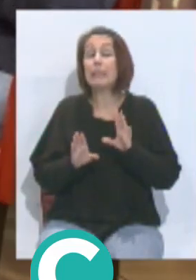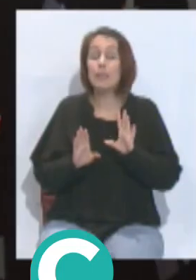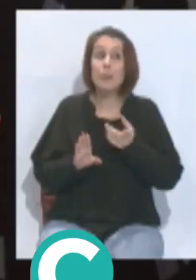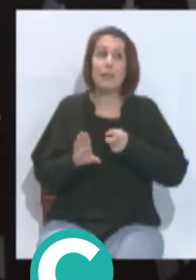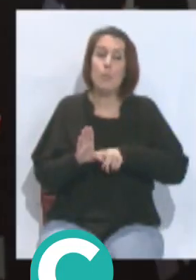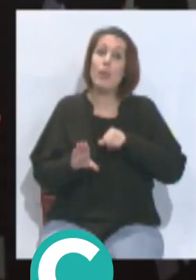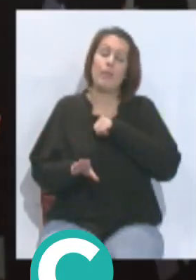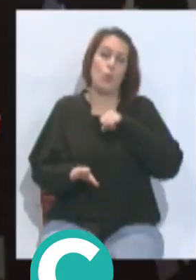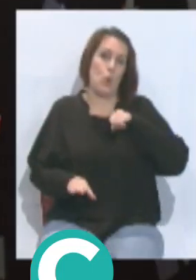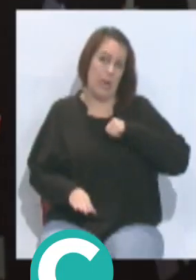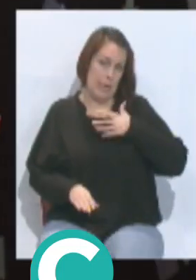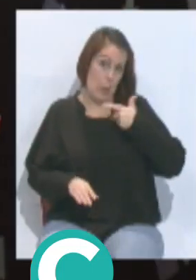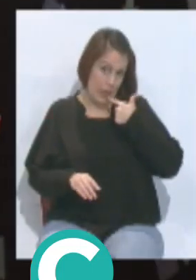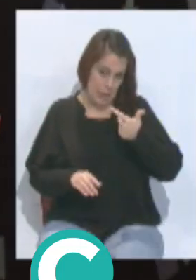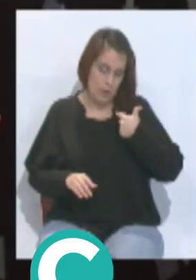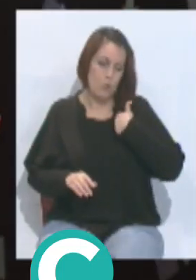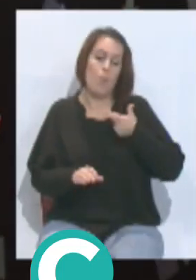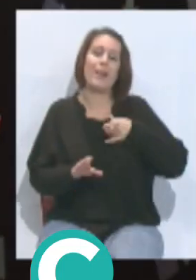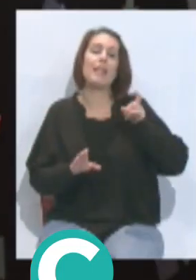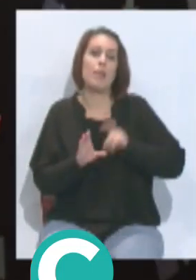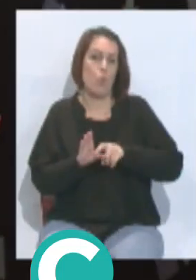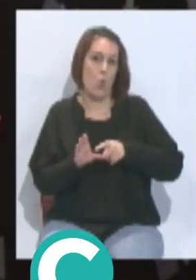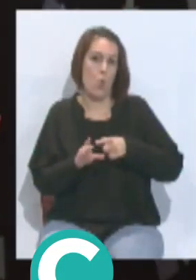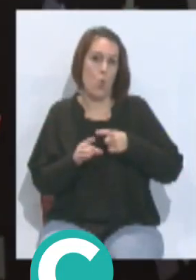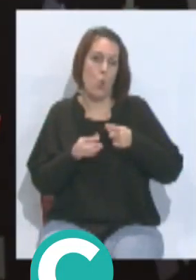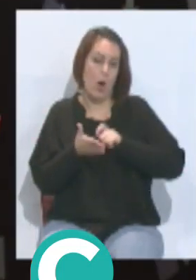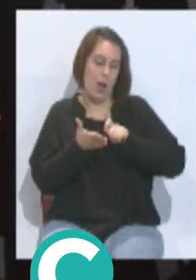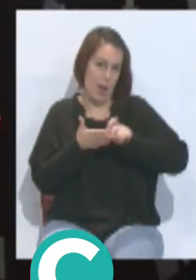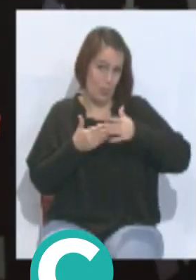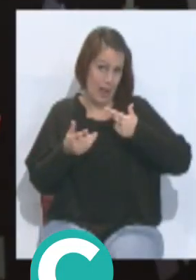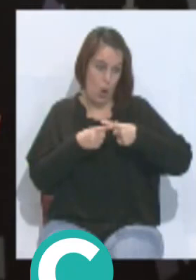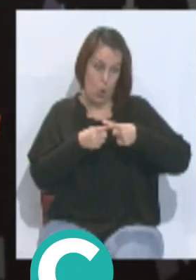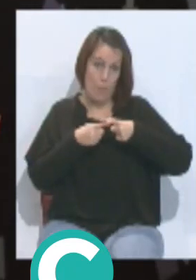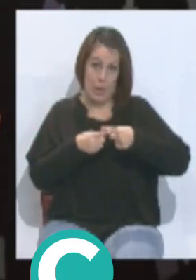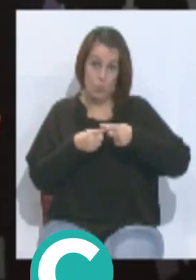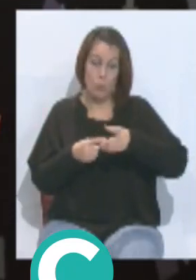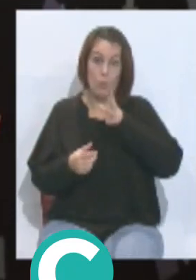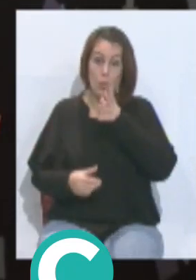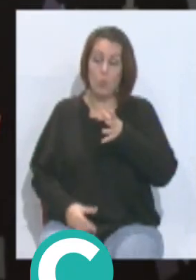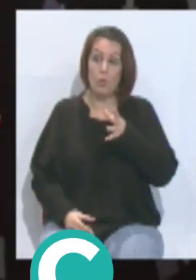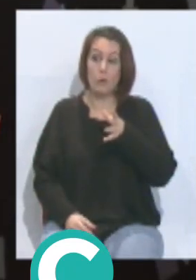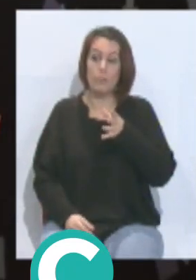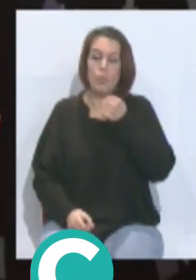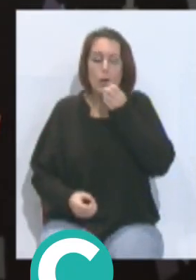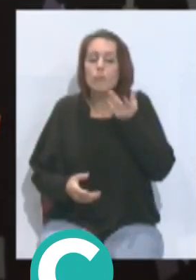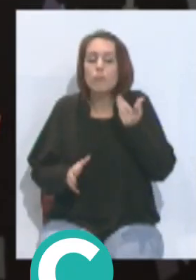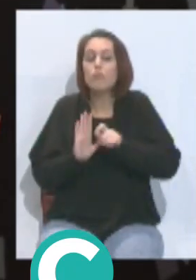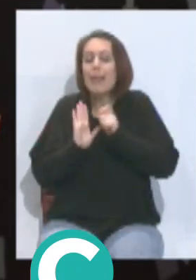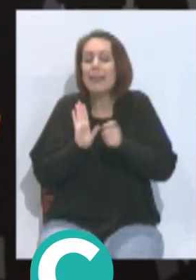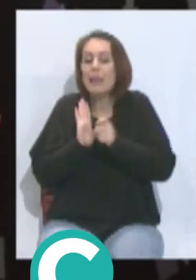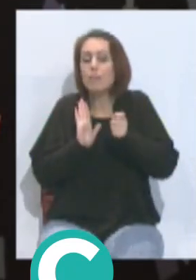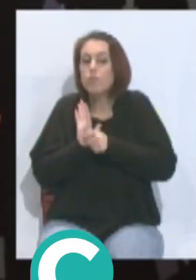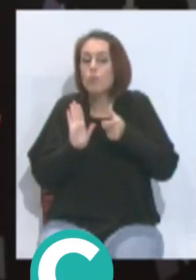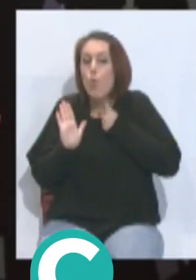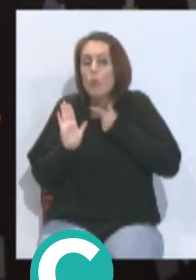Participamos individualmente, te quiero decir, yo participo, comparto autoría, porque, bueno, me gusta el romancero, lo que pasa